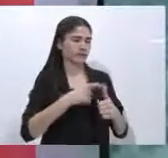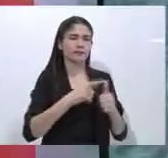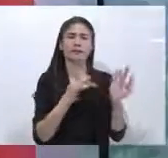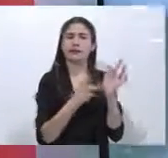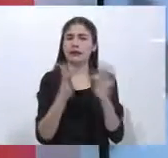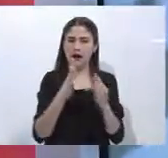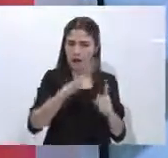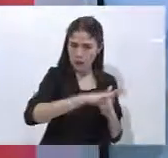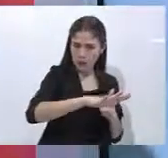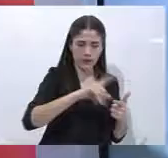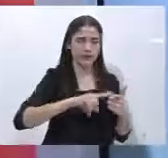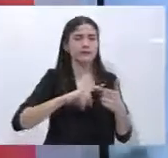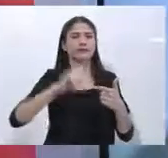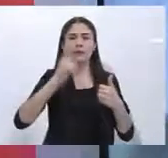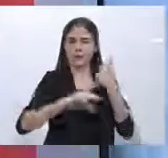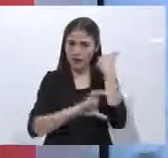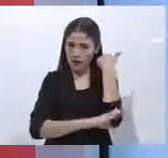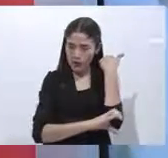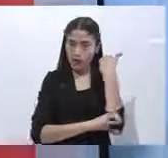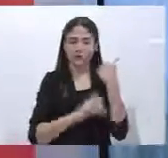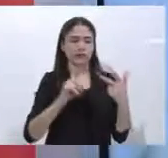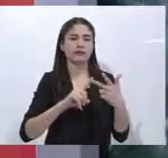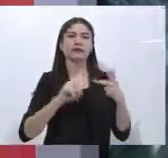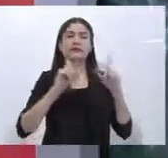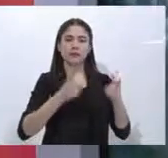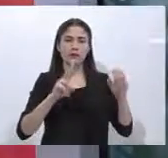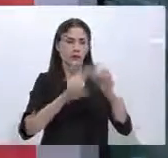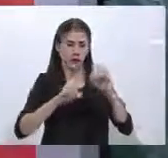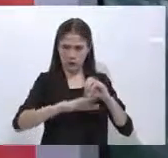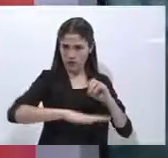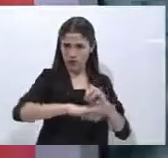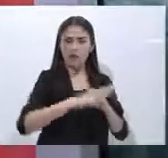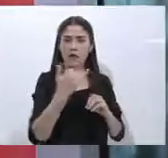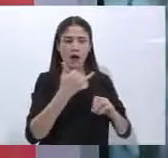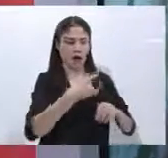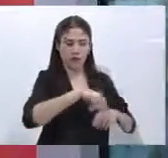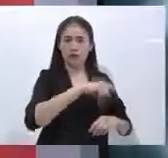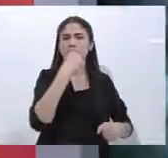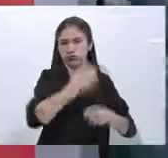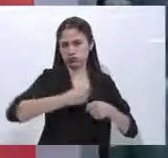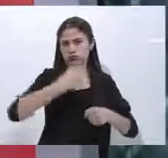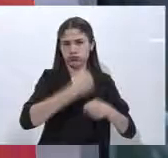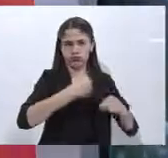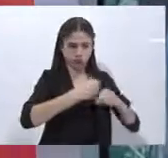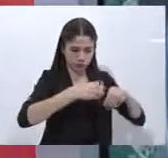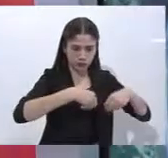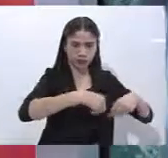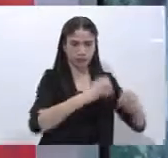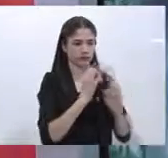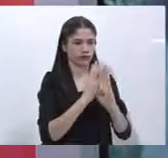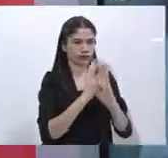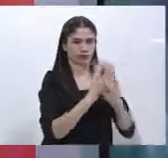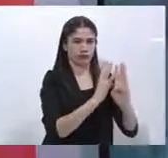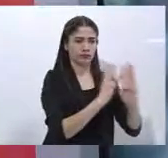esta zona del país en los tomates que hoy estuvimos vendiendo ellos están trabajando con calidad